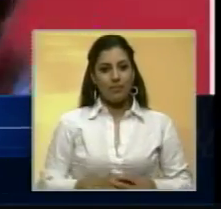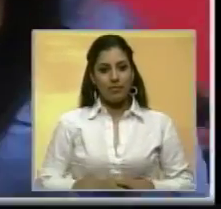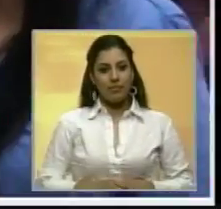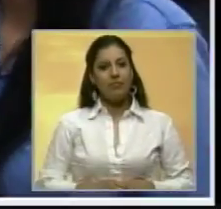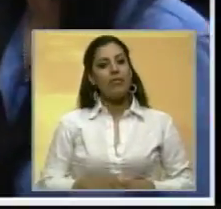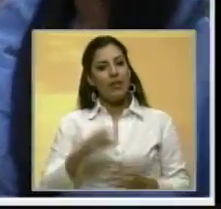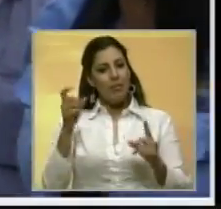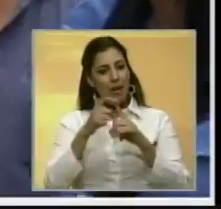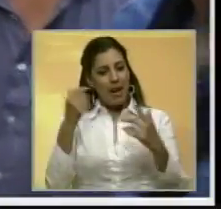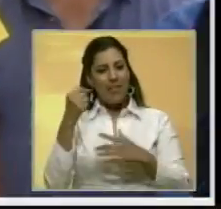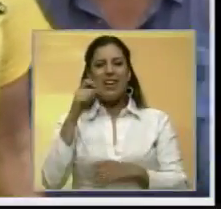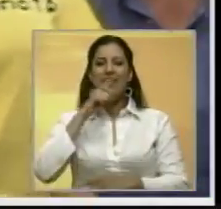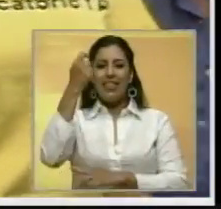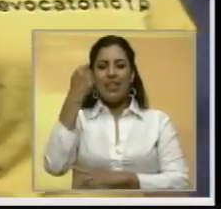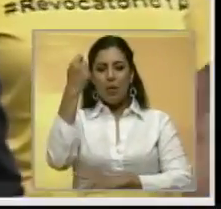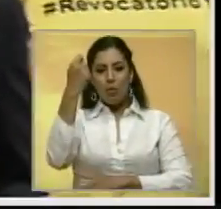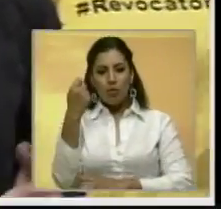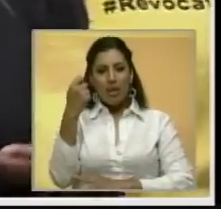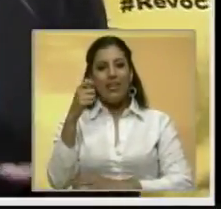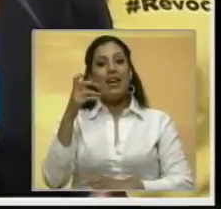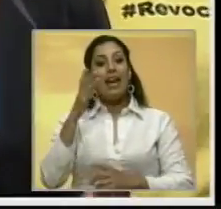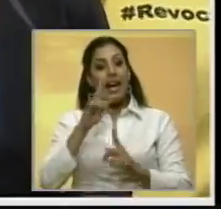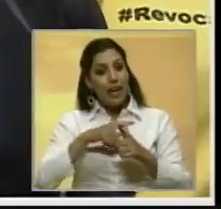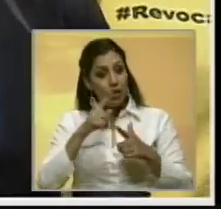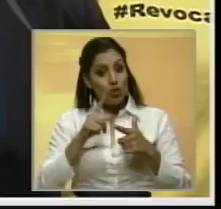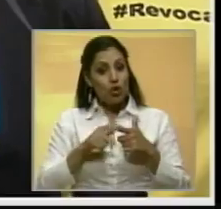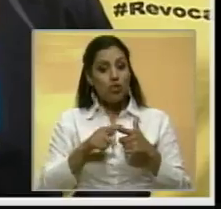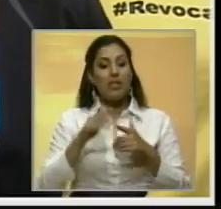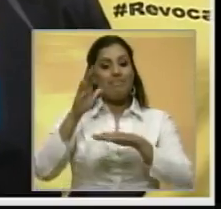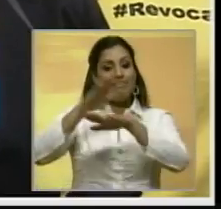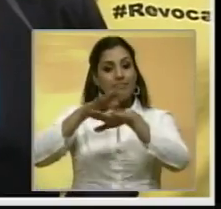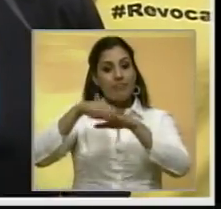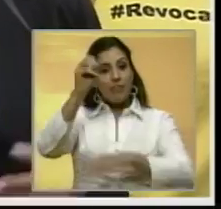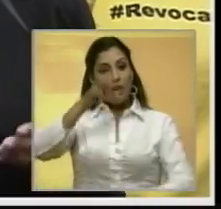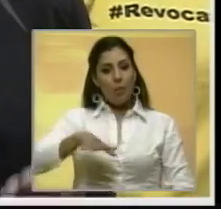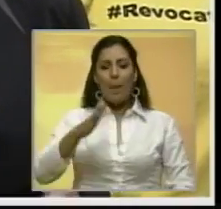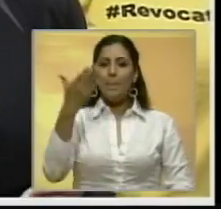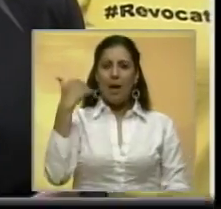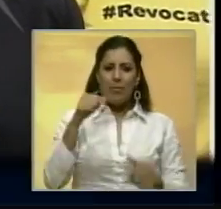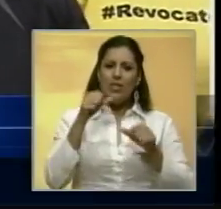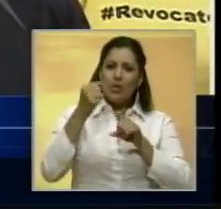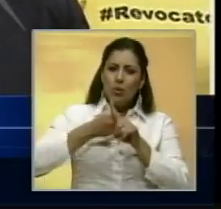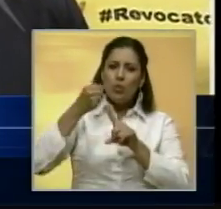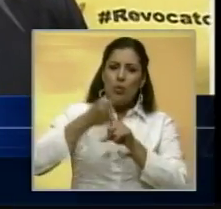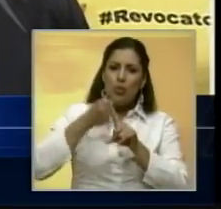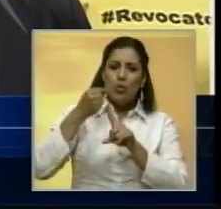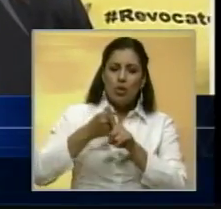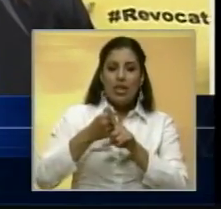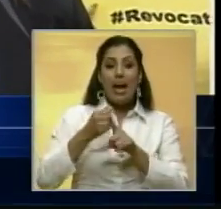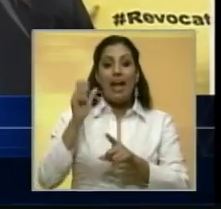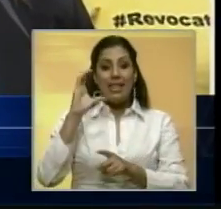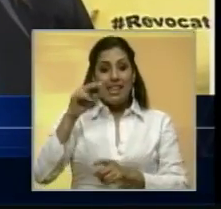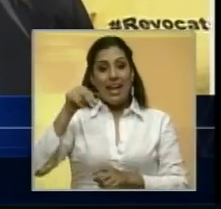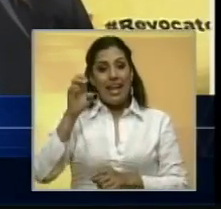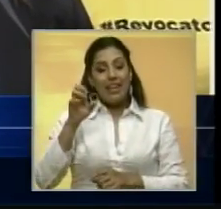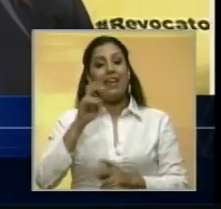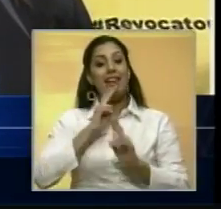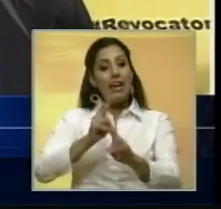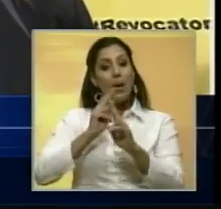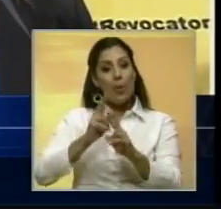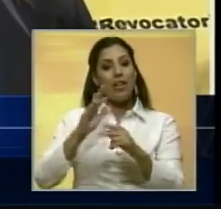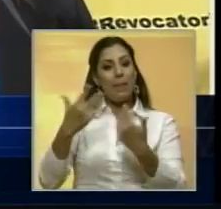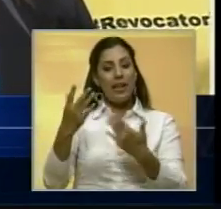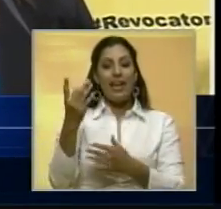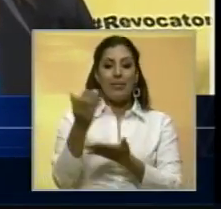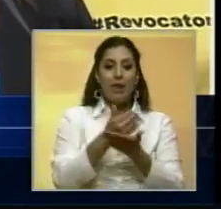eran las palabras de la diputada Delsa Solórzano, quien entonces llamaba a la población a seguir insistiendo en que el CNE dé respuesta para la